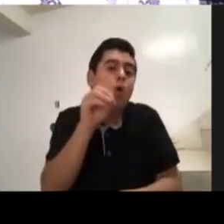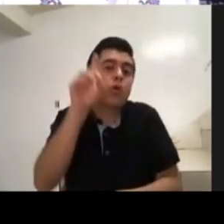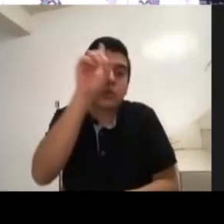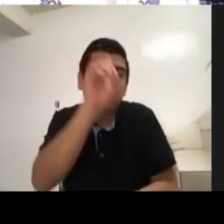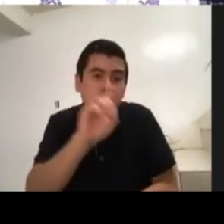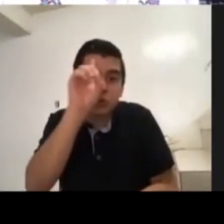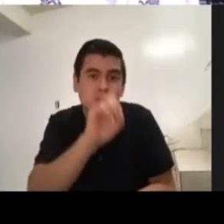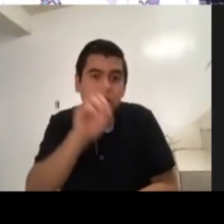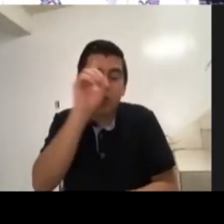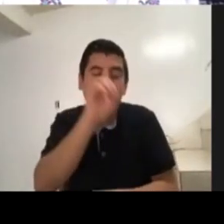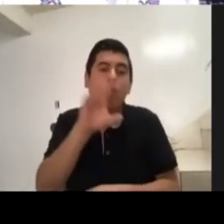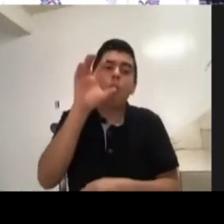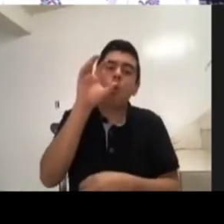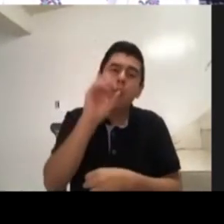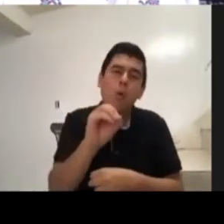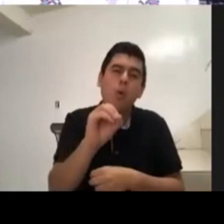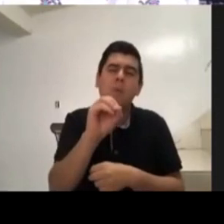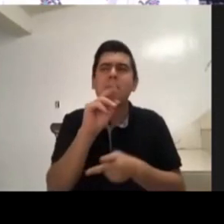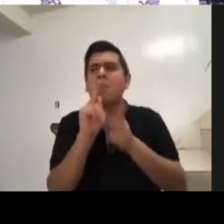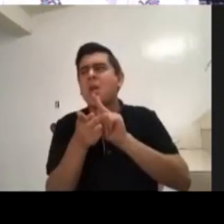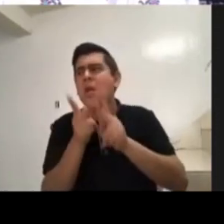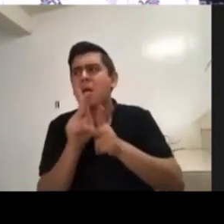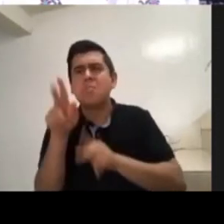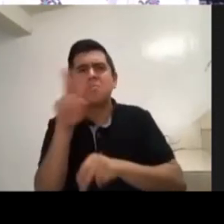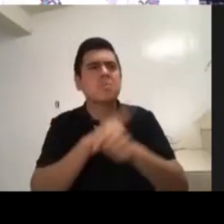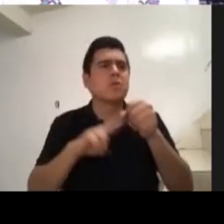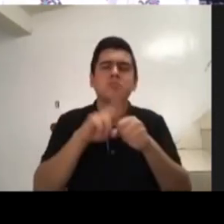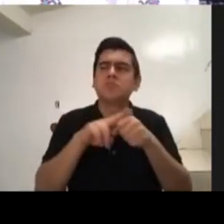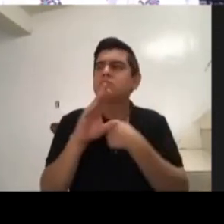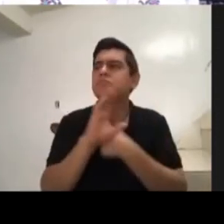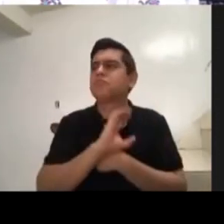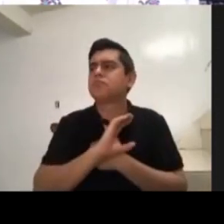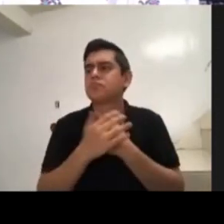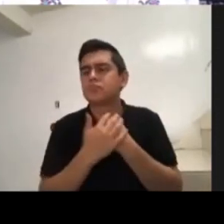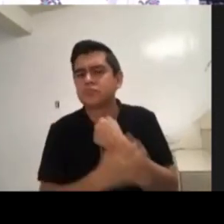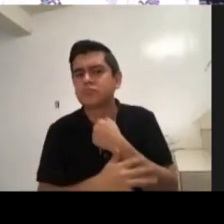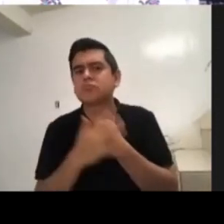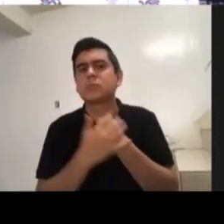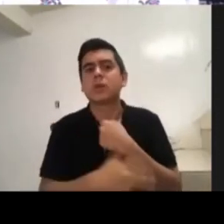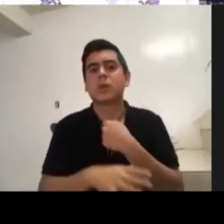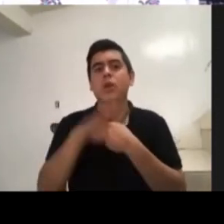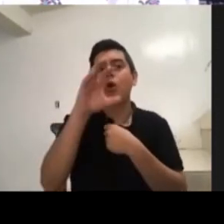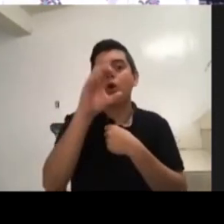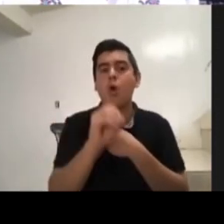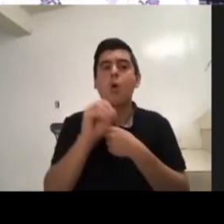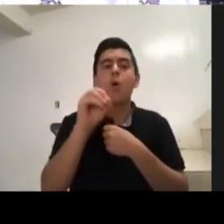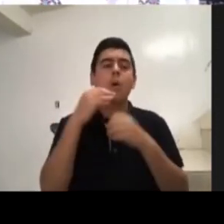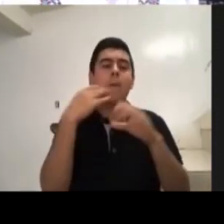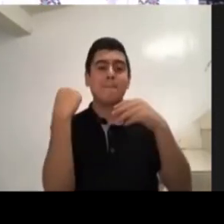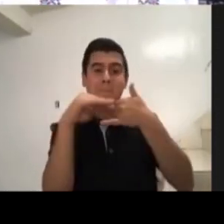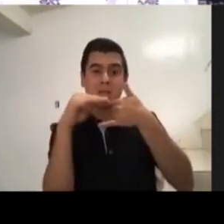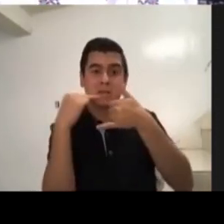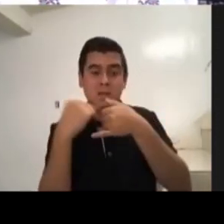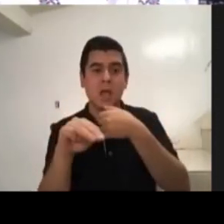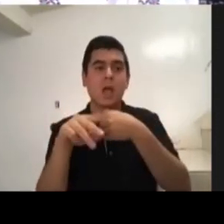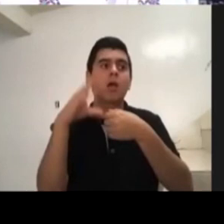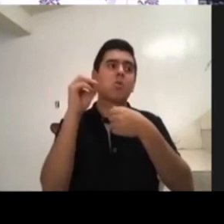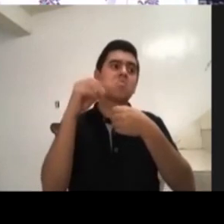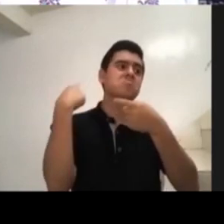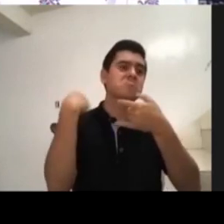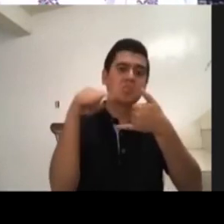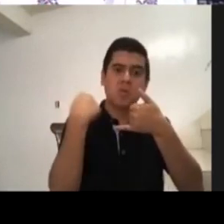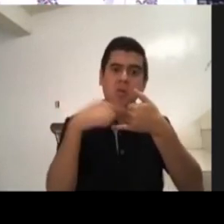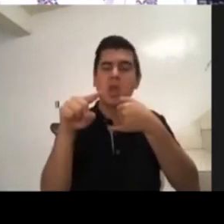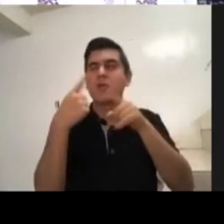fraternales, solidarios, por el WhatsApp, mensajes de SMS, en fin. Mientras